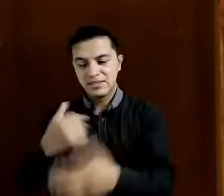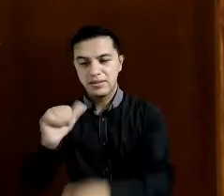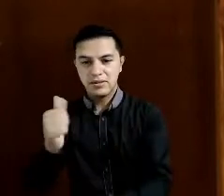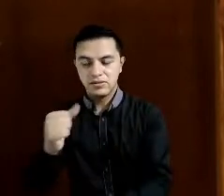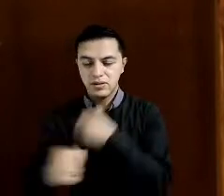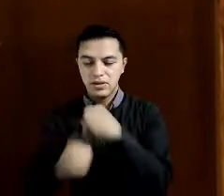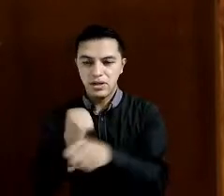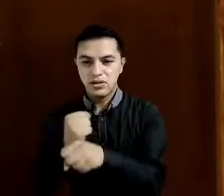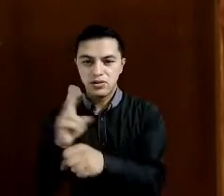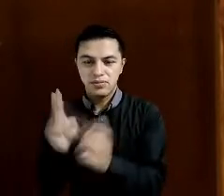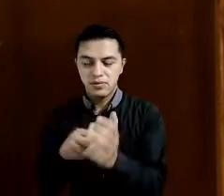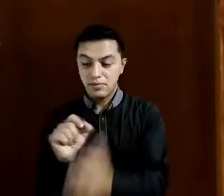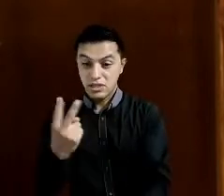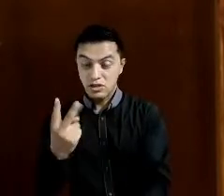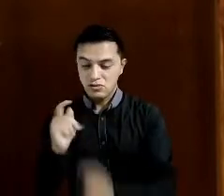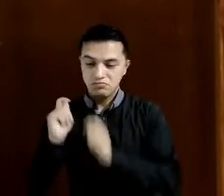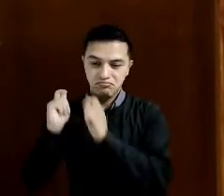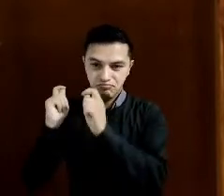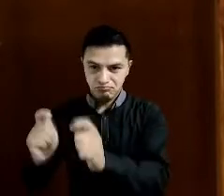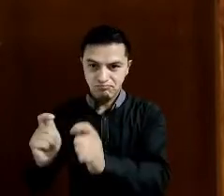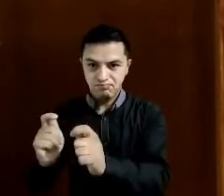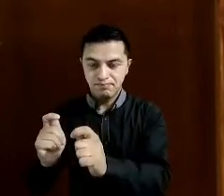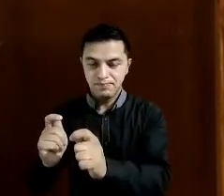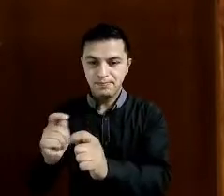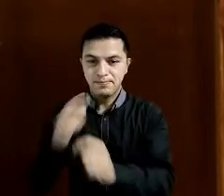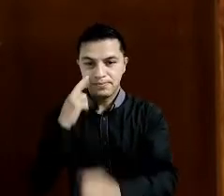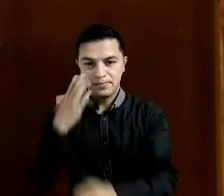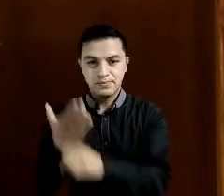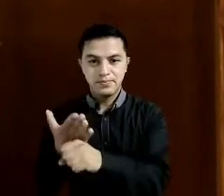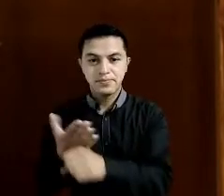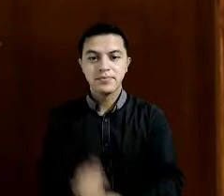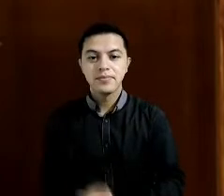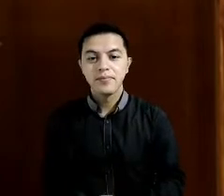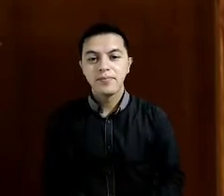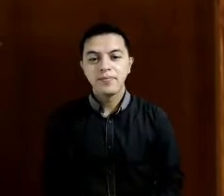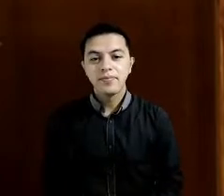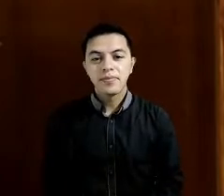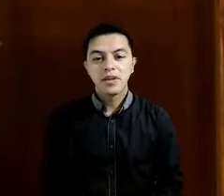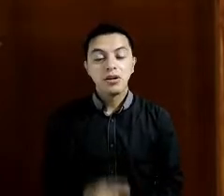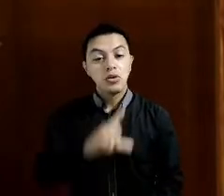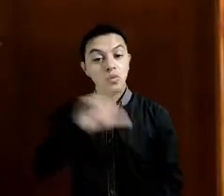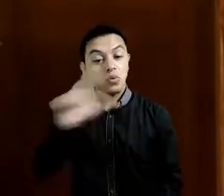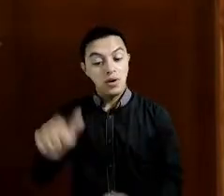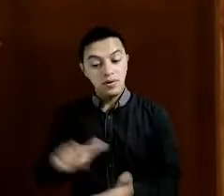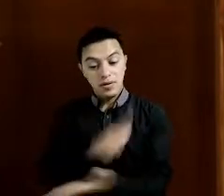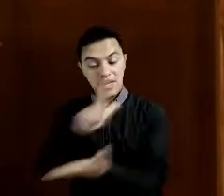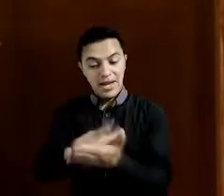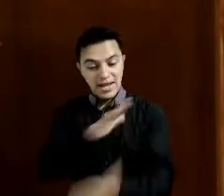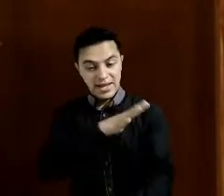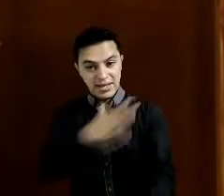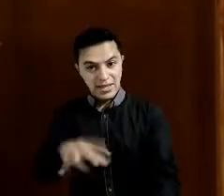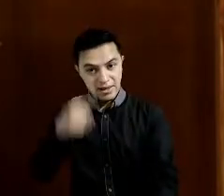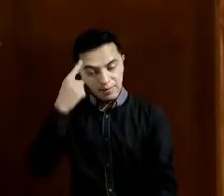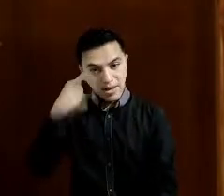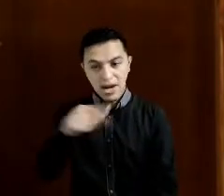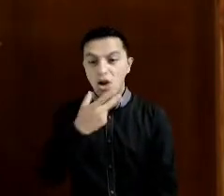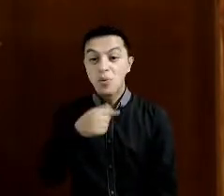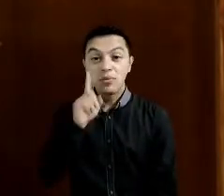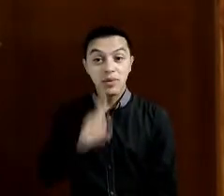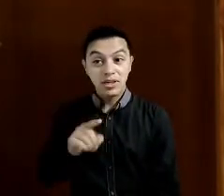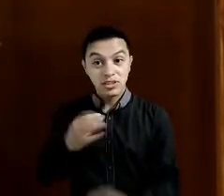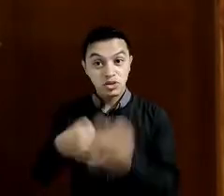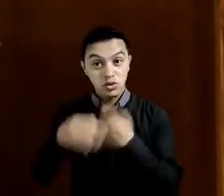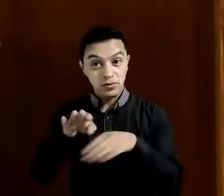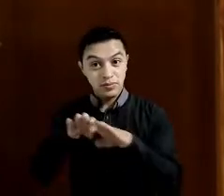Una vez que entró en vigor la Ley General del Sistema para la Carrera de las Maestras y los Maestros, promovió